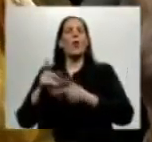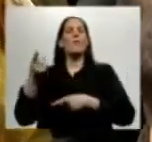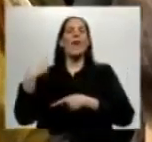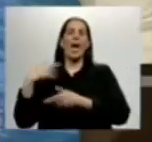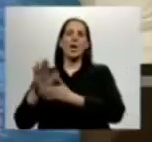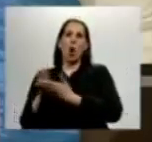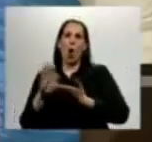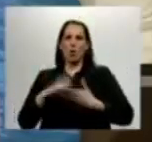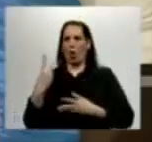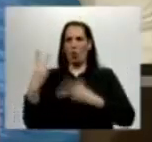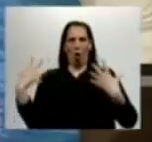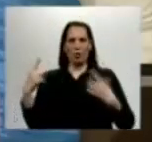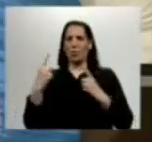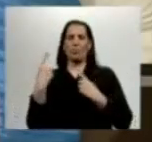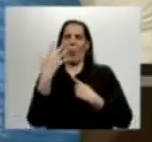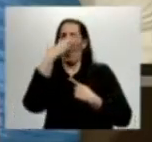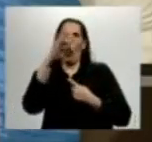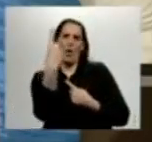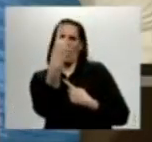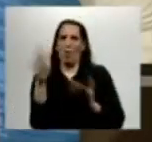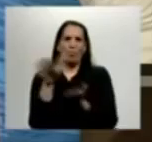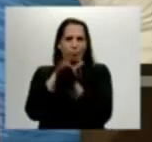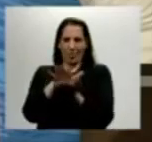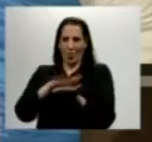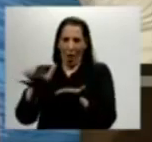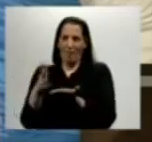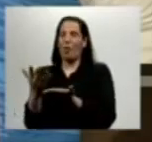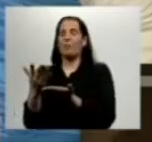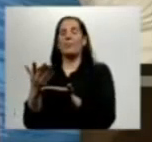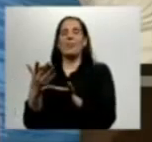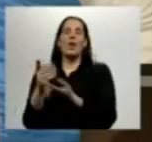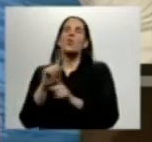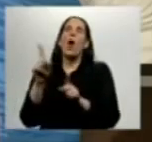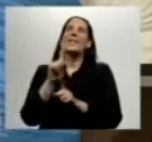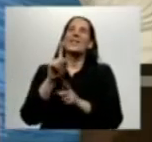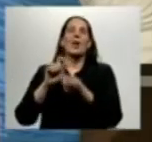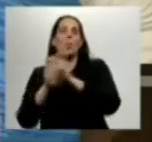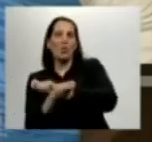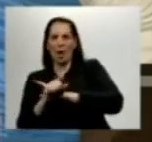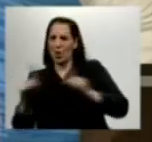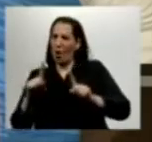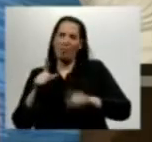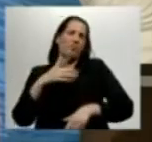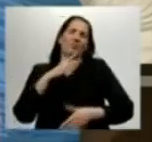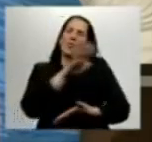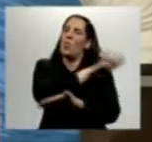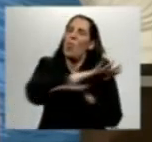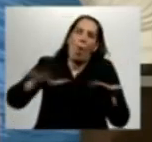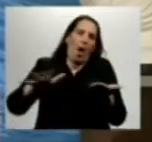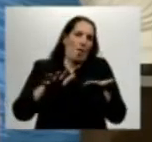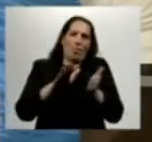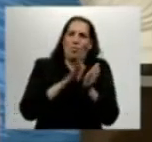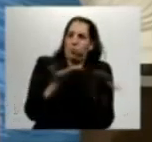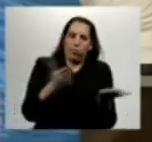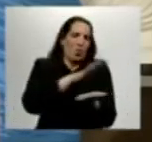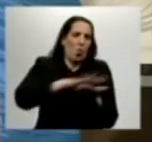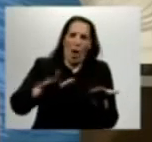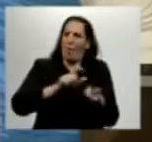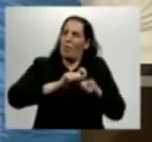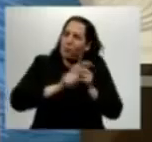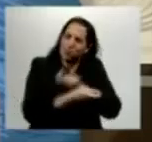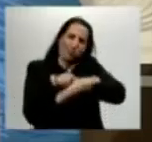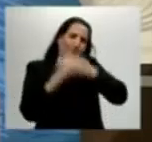y reforma, para decirlo con mayor propiedad, porque no es una modificación, es una verdadera y auténtica y profunda reforma